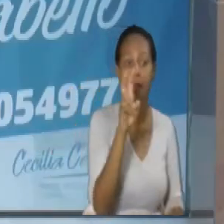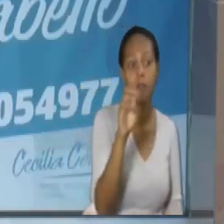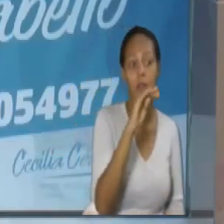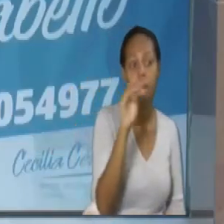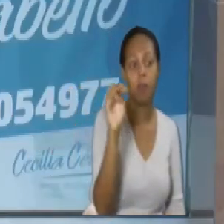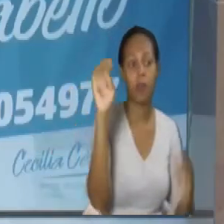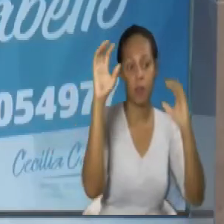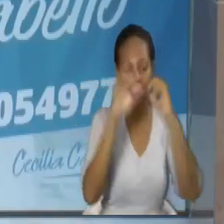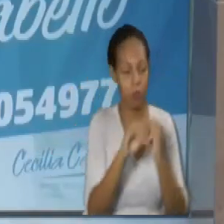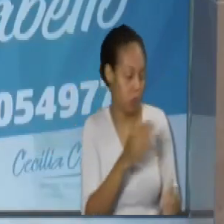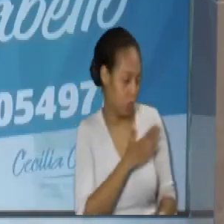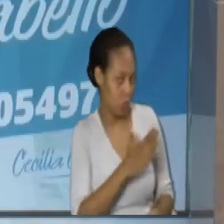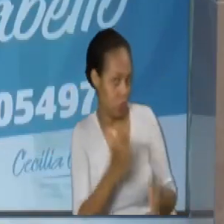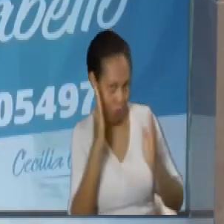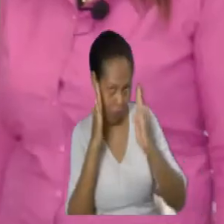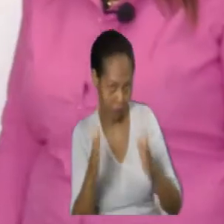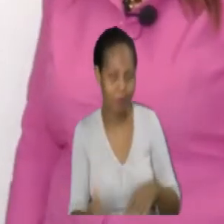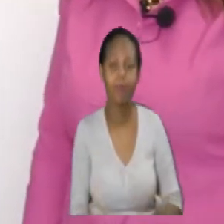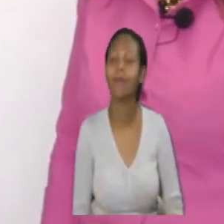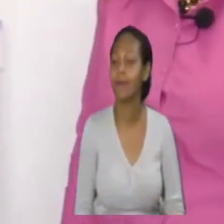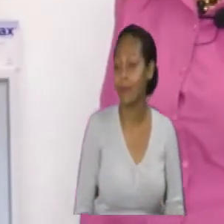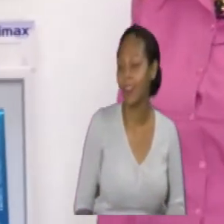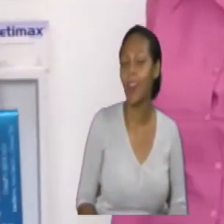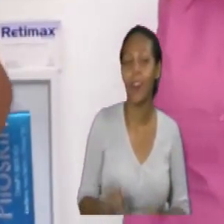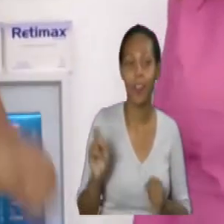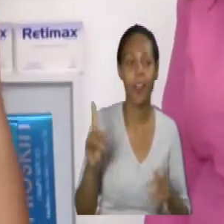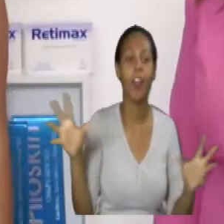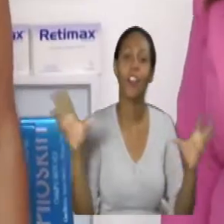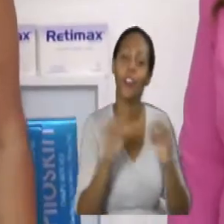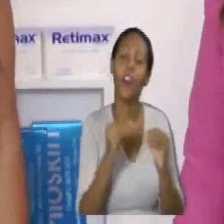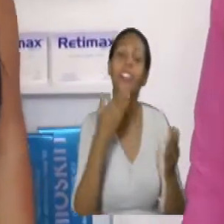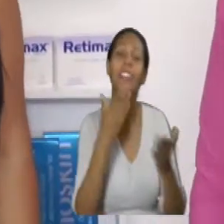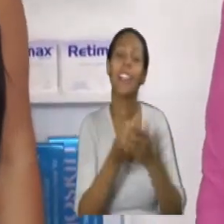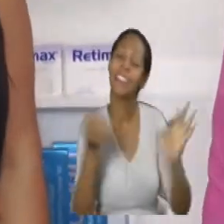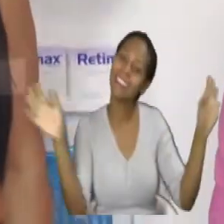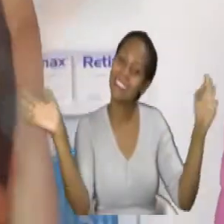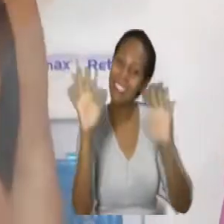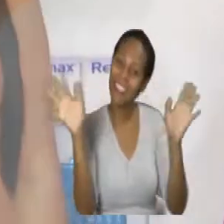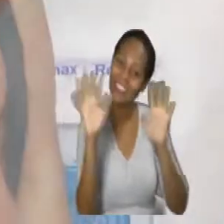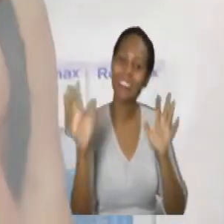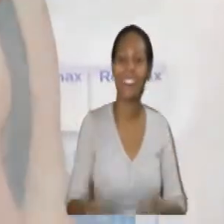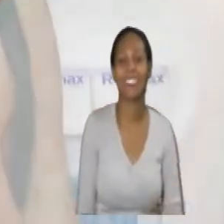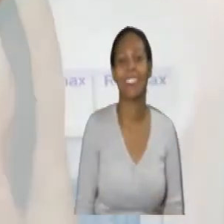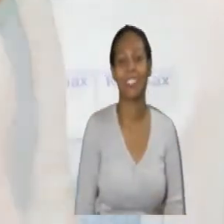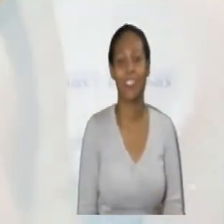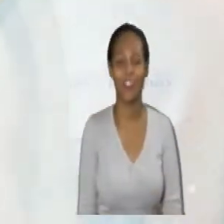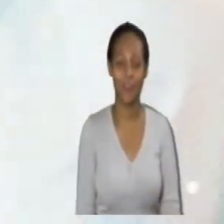mucho gusto. A todos ustedes, muchísimas gracias por acompañarnos. Chao.